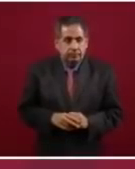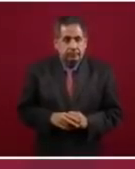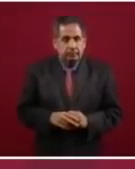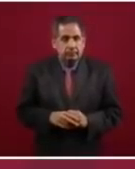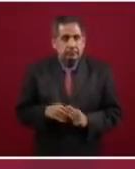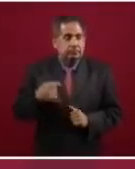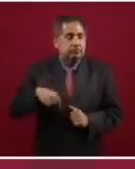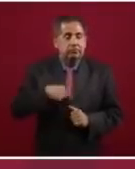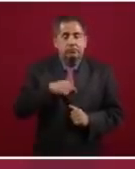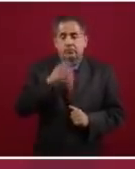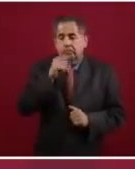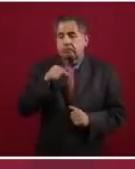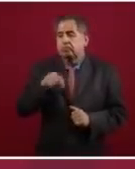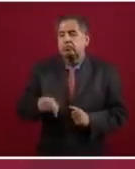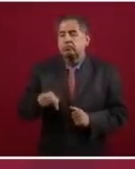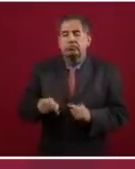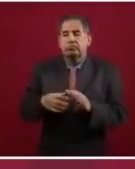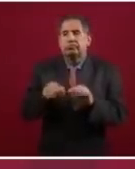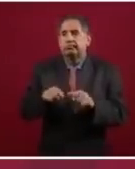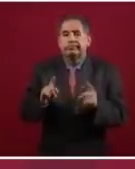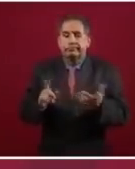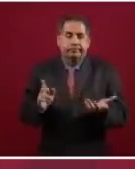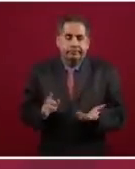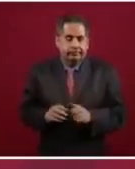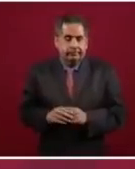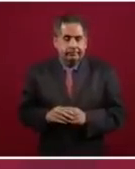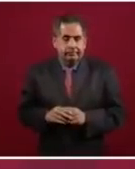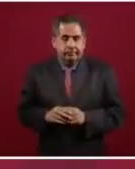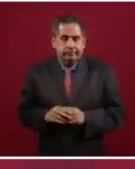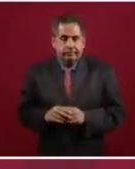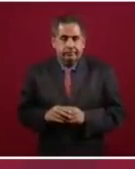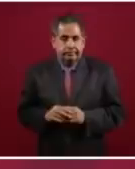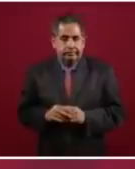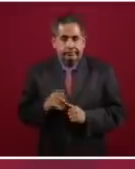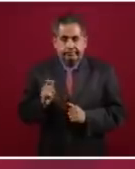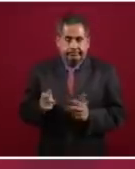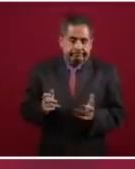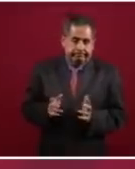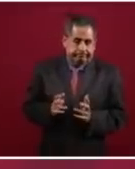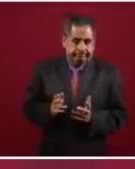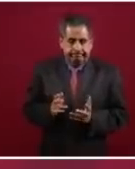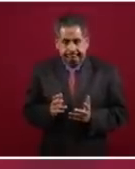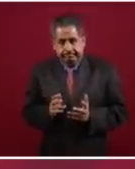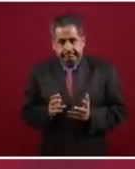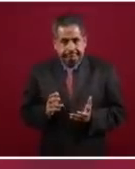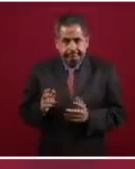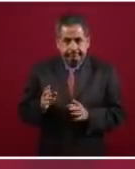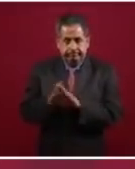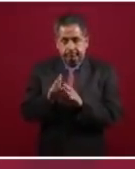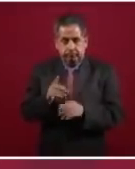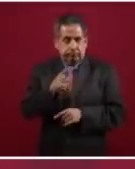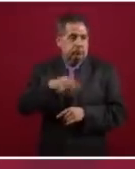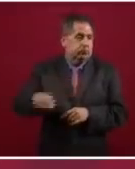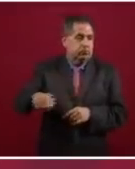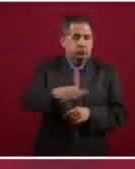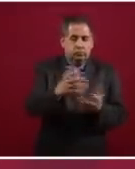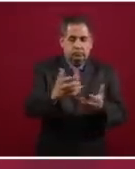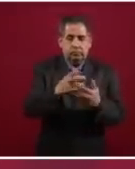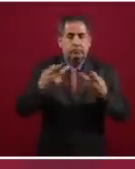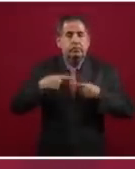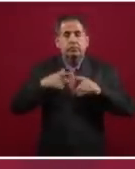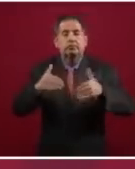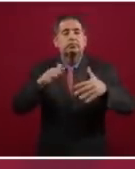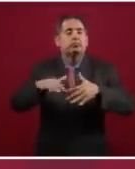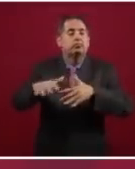no podemos aquí hacerlo, eso sería cosa de ustedes y de los